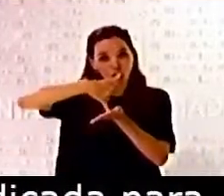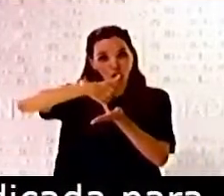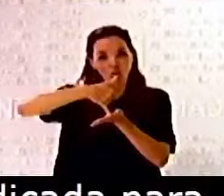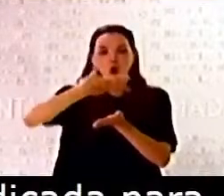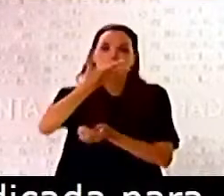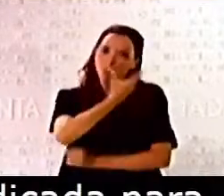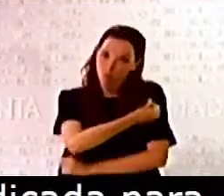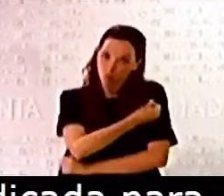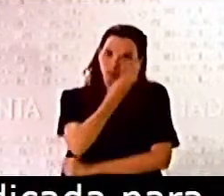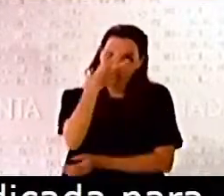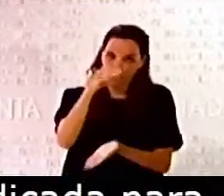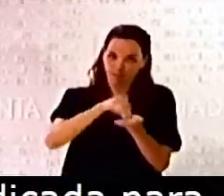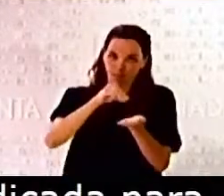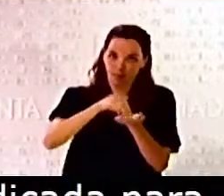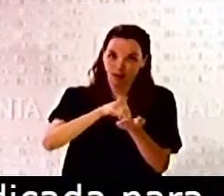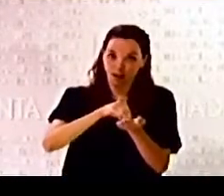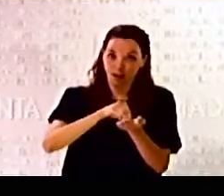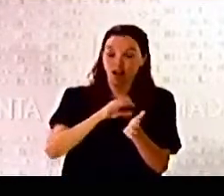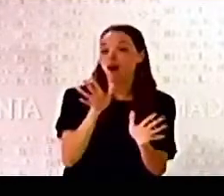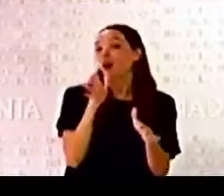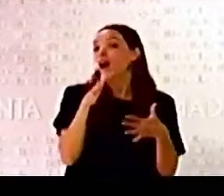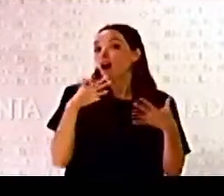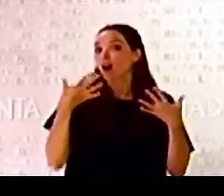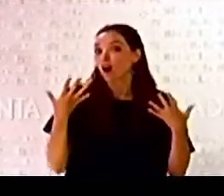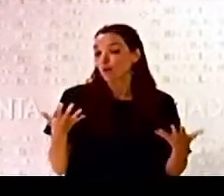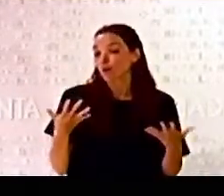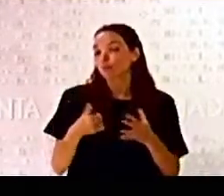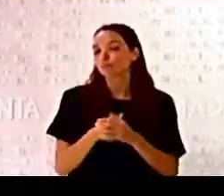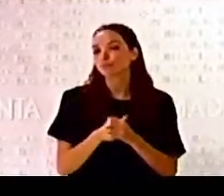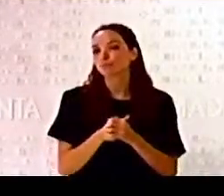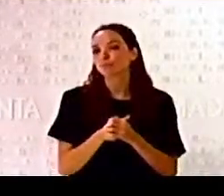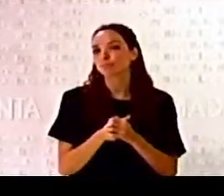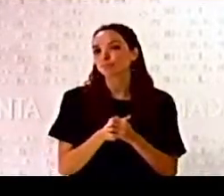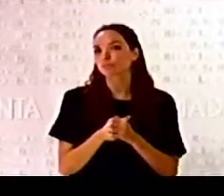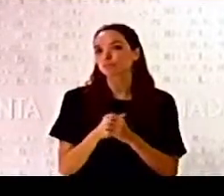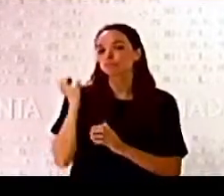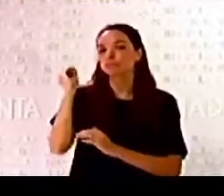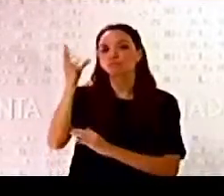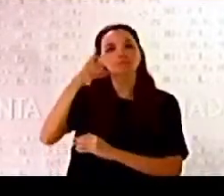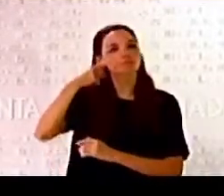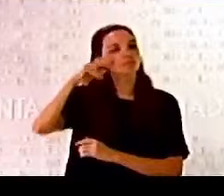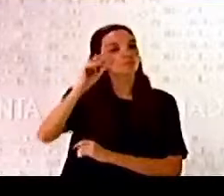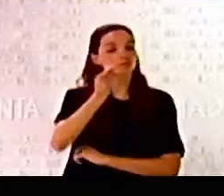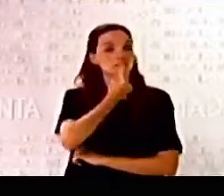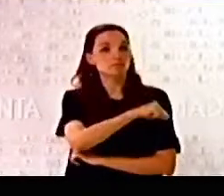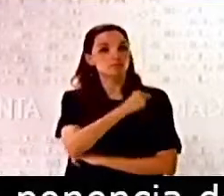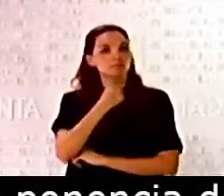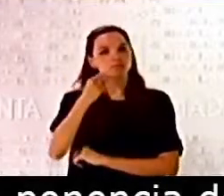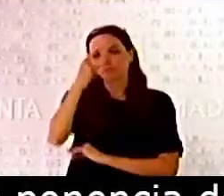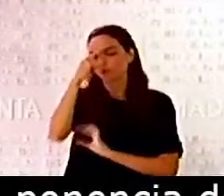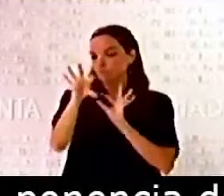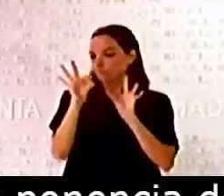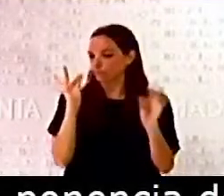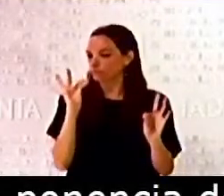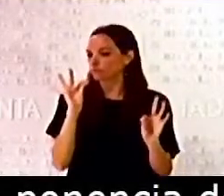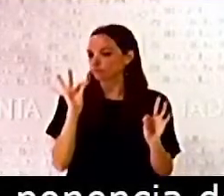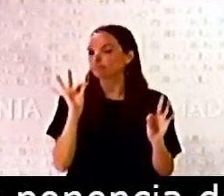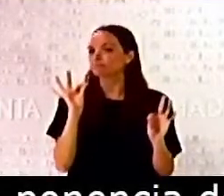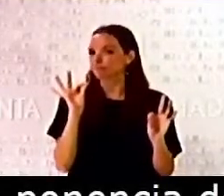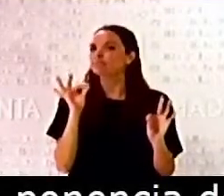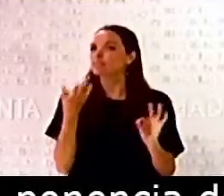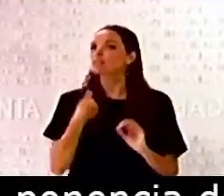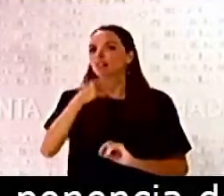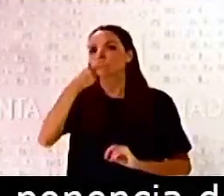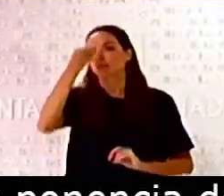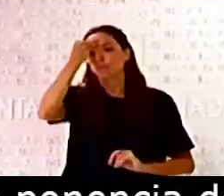Pues lo que hacemos en este momento es, la ponencia de vacunas ya ha decidido que parece